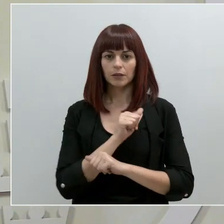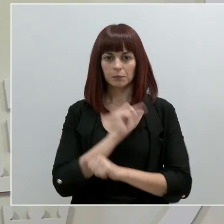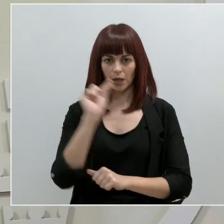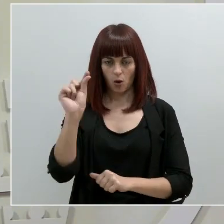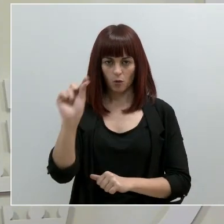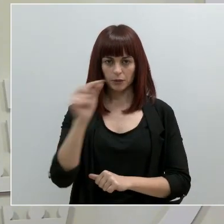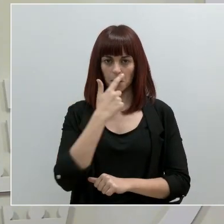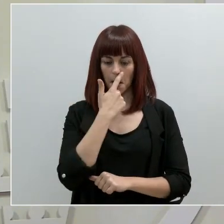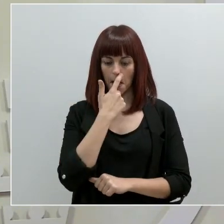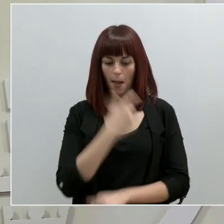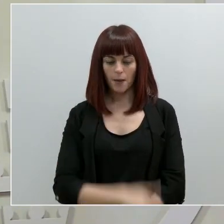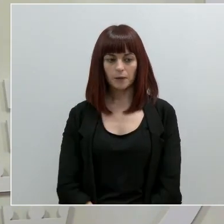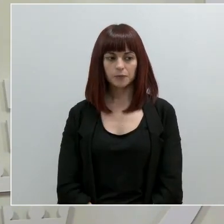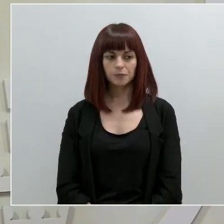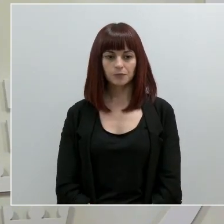lo digo.